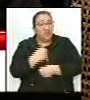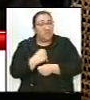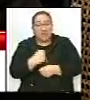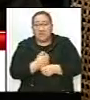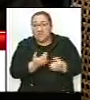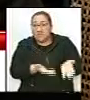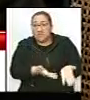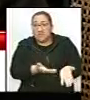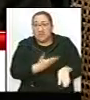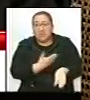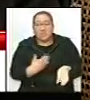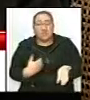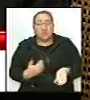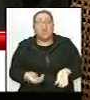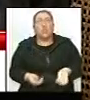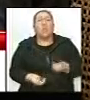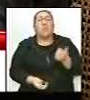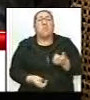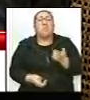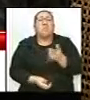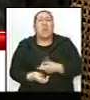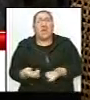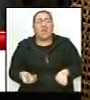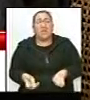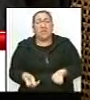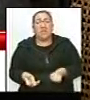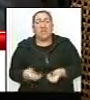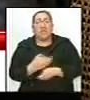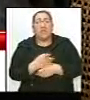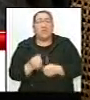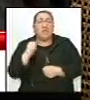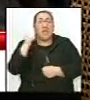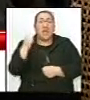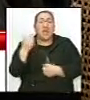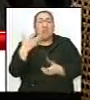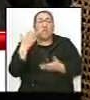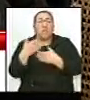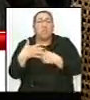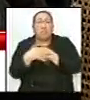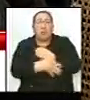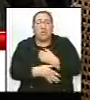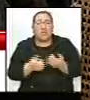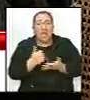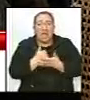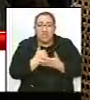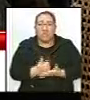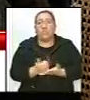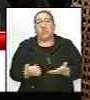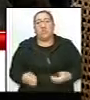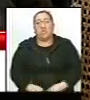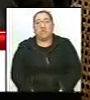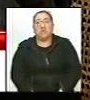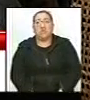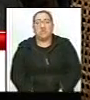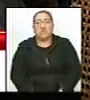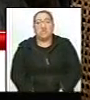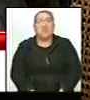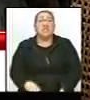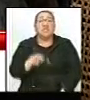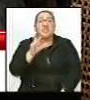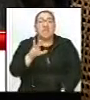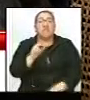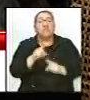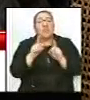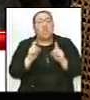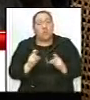allí, presidente, ¿cuál es entonces la forma de ganarle a la pobreza? Son tres preguntas,